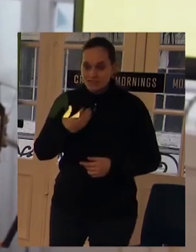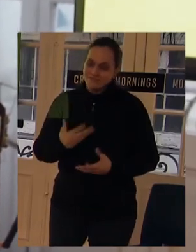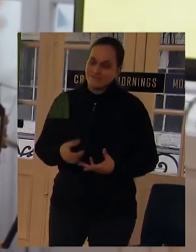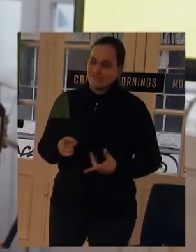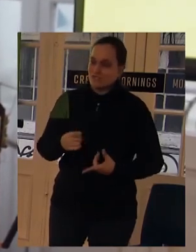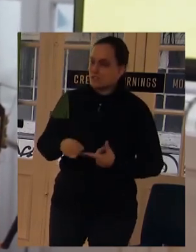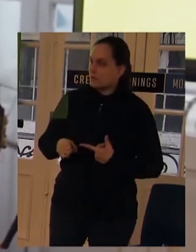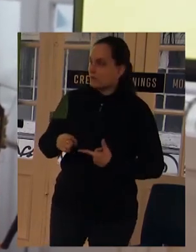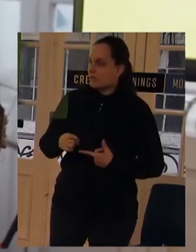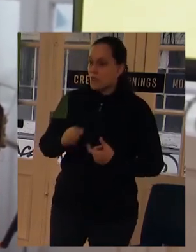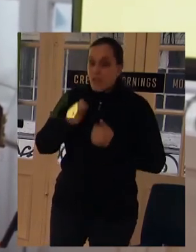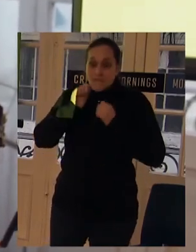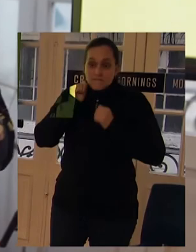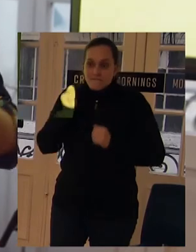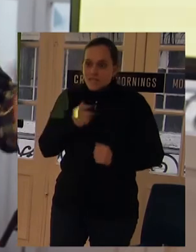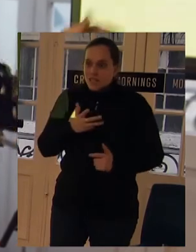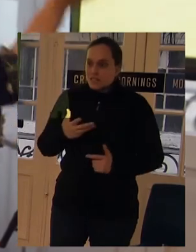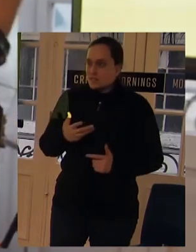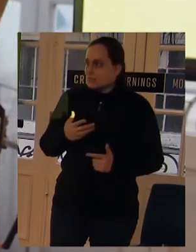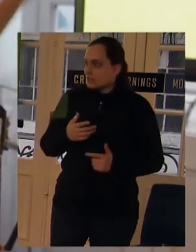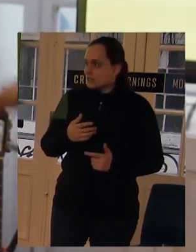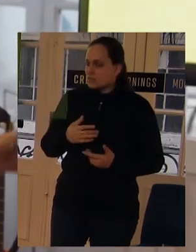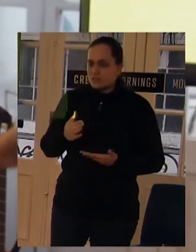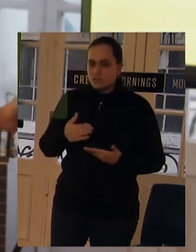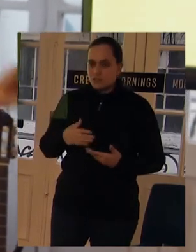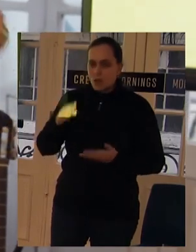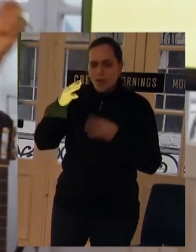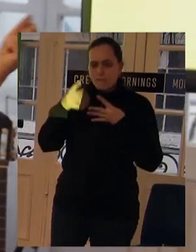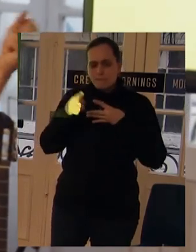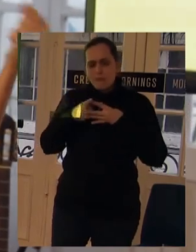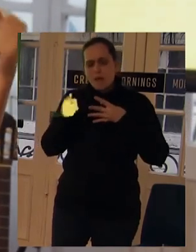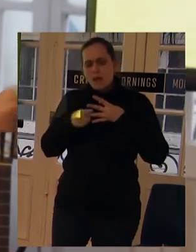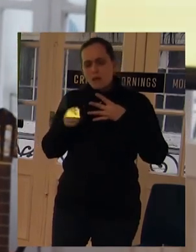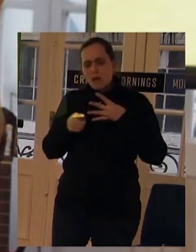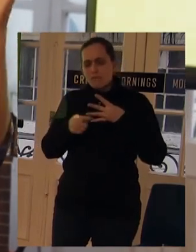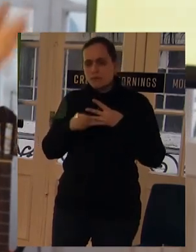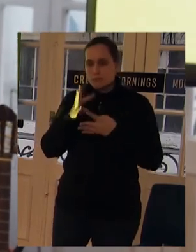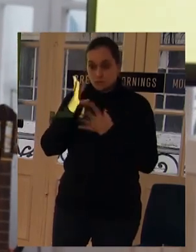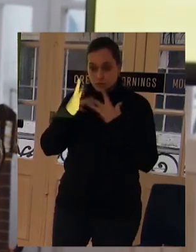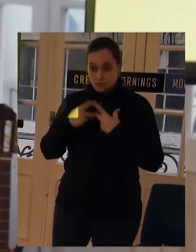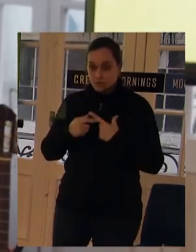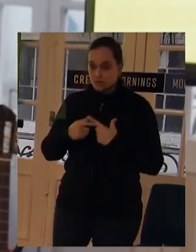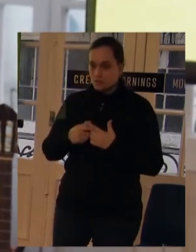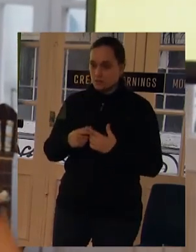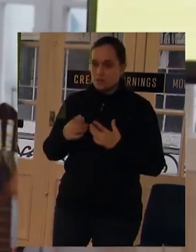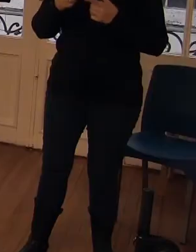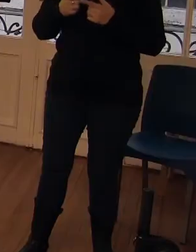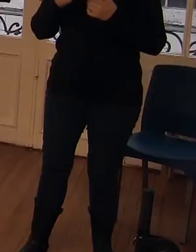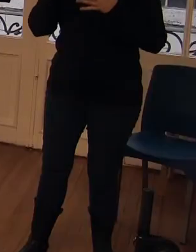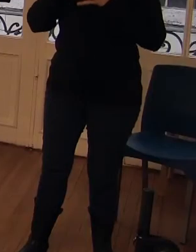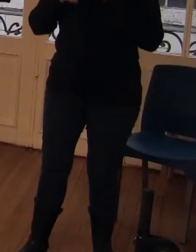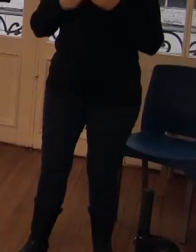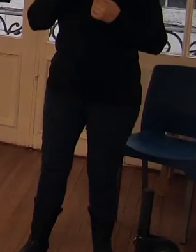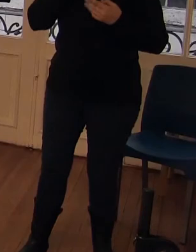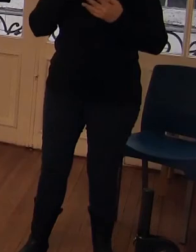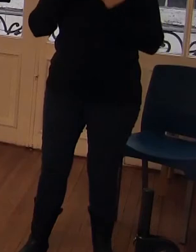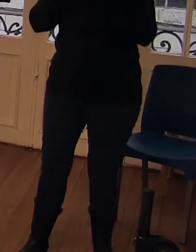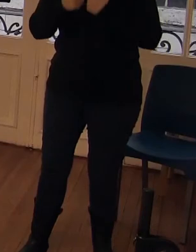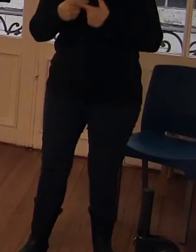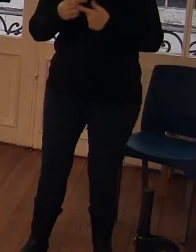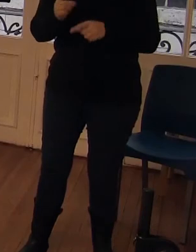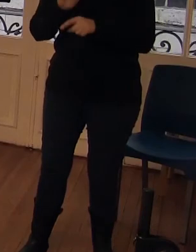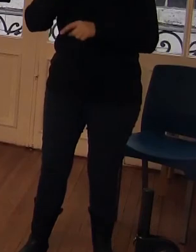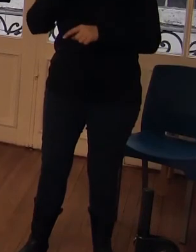Así que, genial. Bueno, tengo mis pasos. Bien. Empecé a optimizar tiempos. Dejé de perder